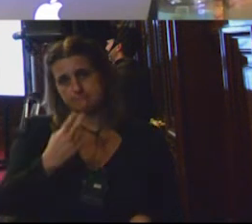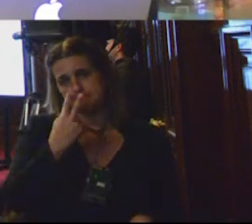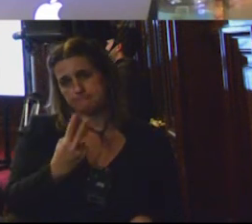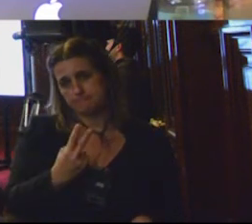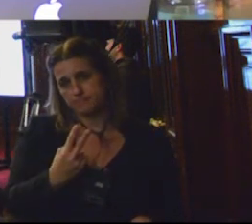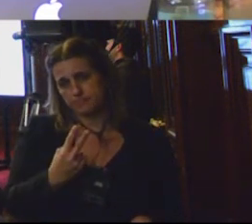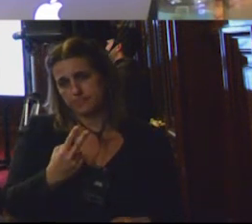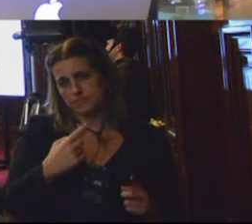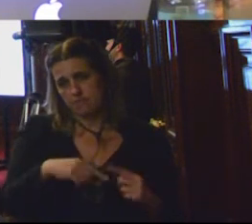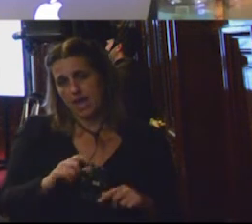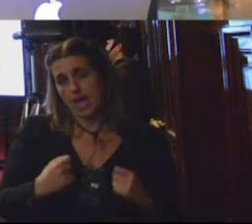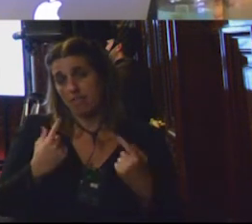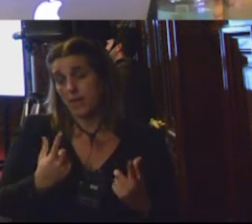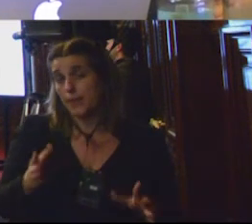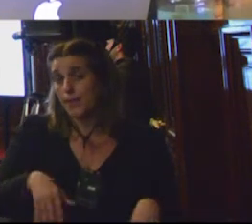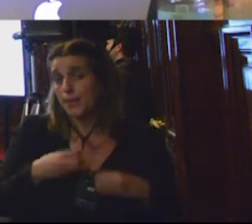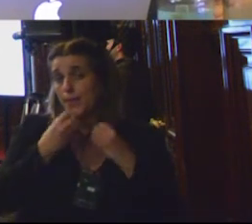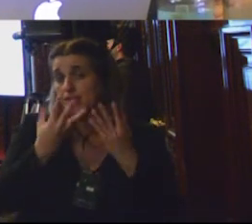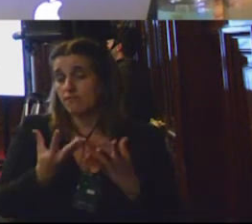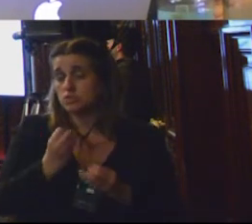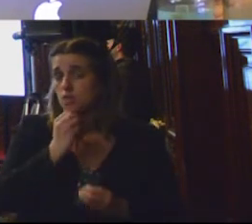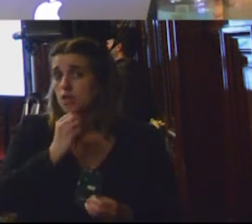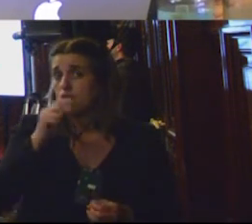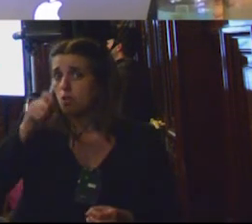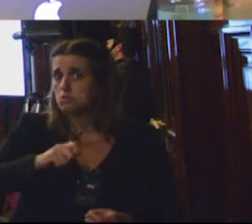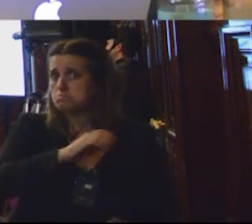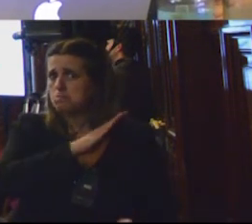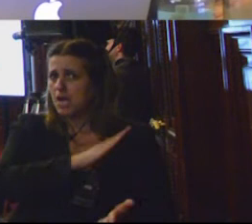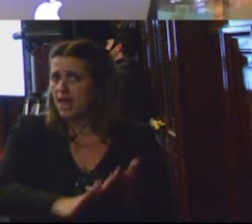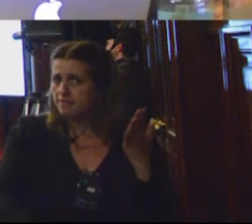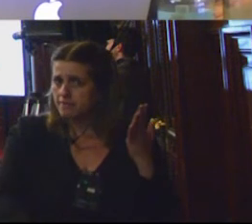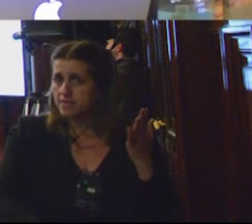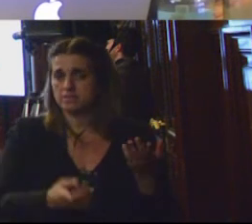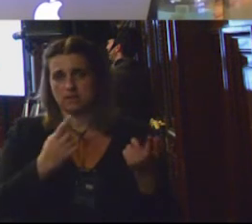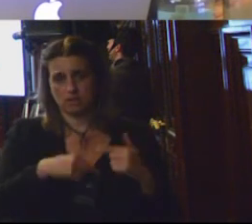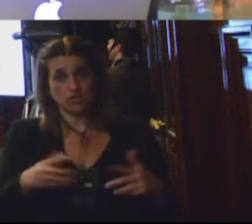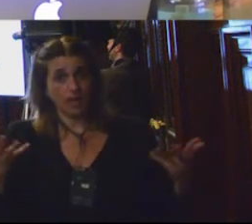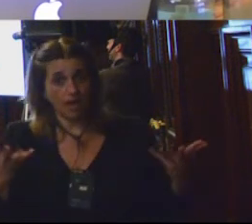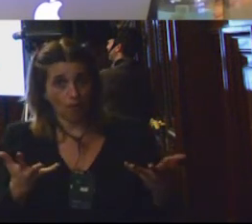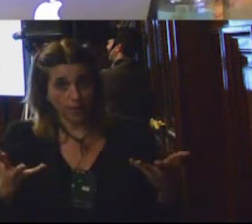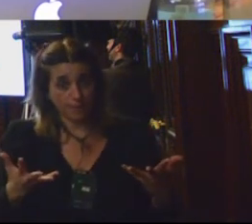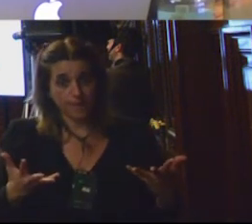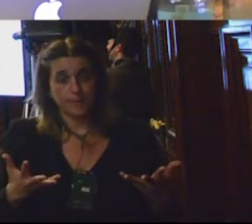conceder el beneficio de la justicia gratuita. Ahora está con...